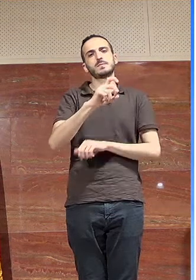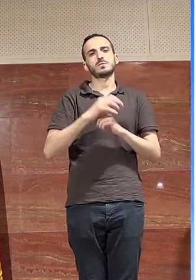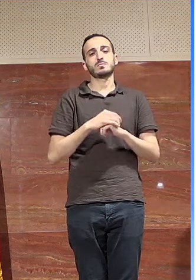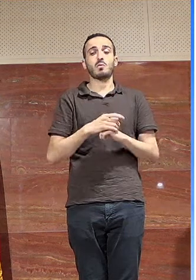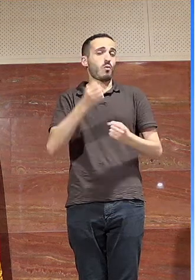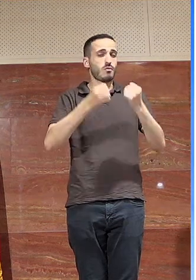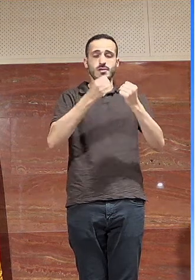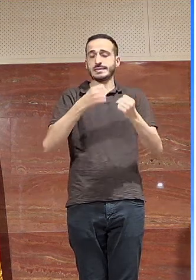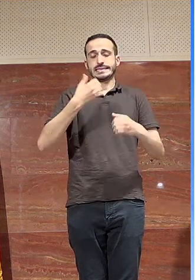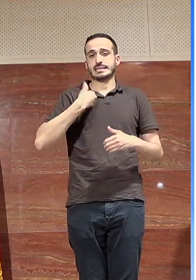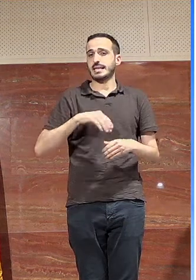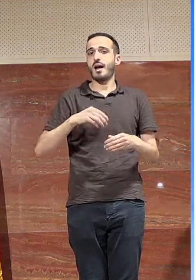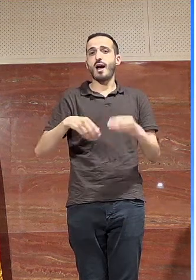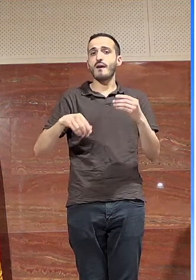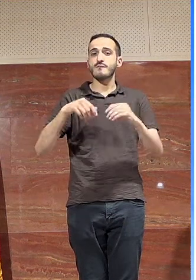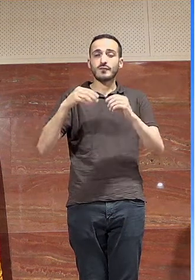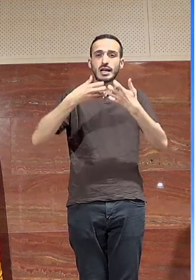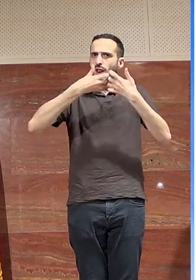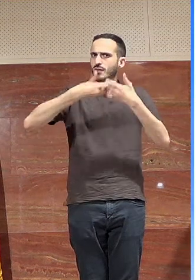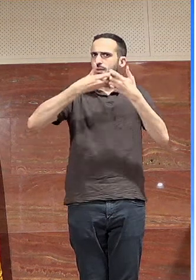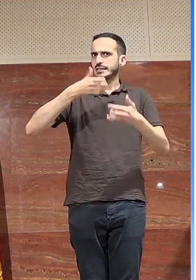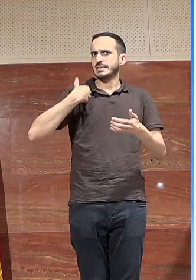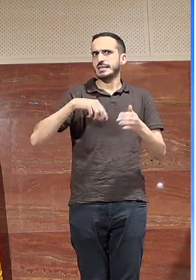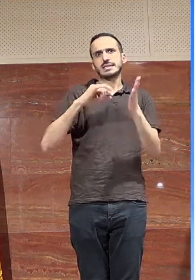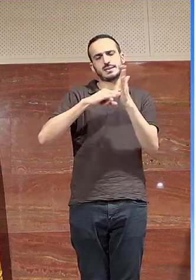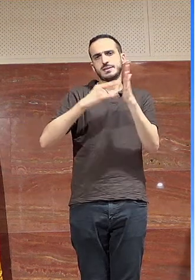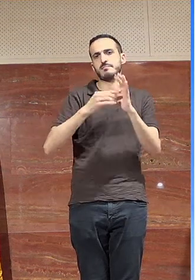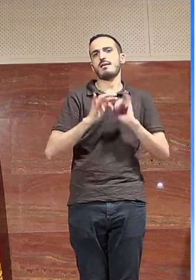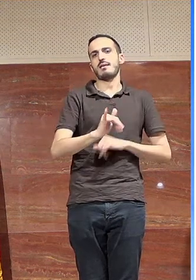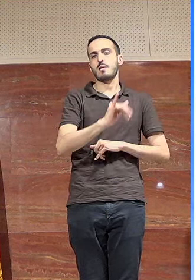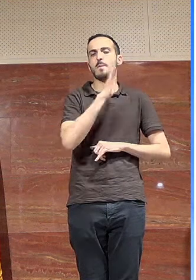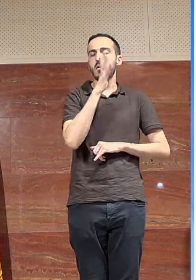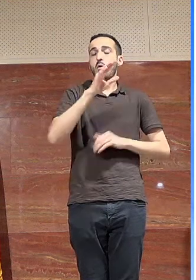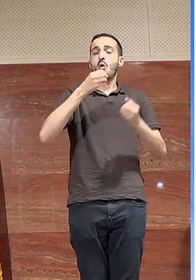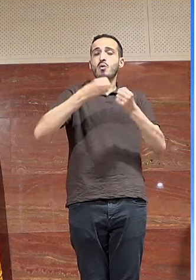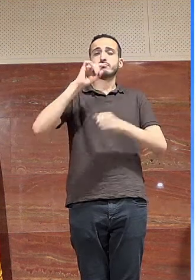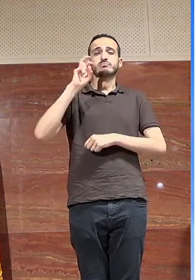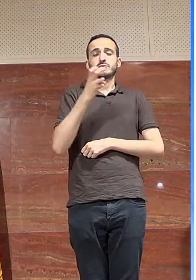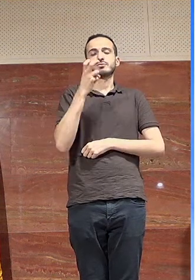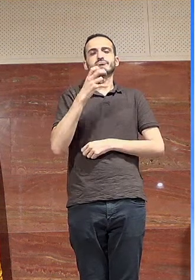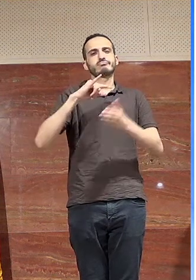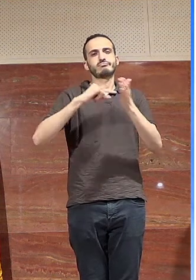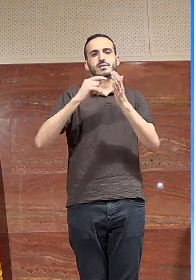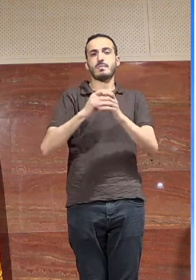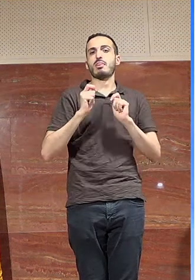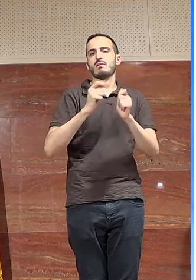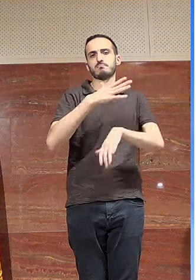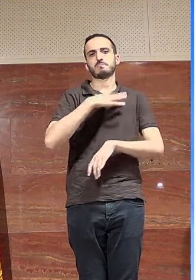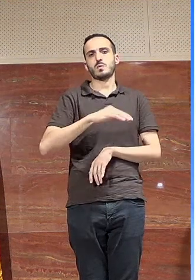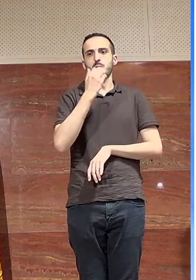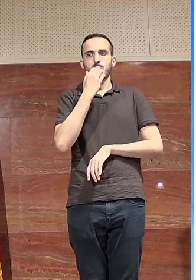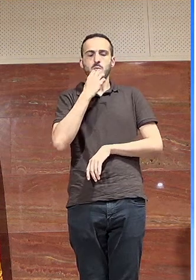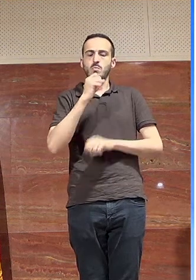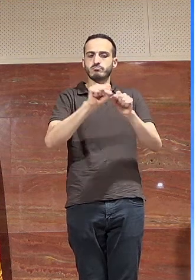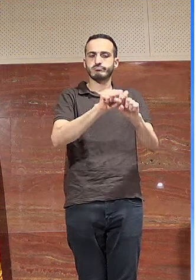mejora, pues aún hay muchos otros que no la tienen y se puede poner, ¿no? Mediante un sensor óptico colocado